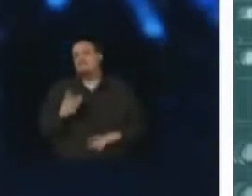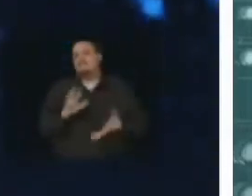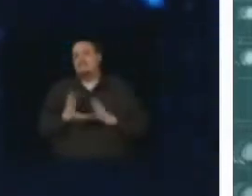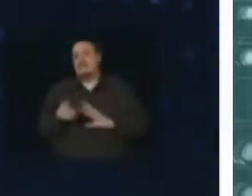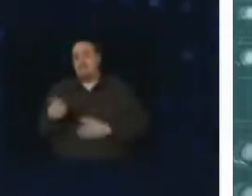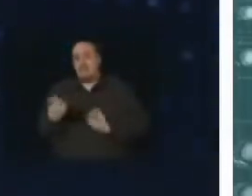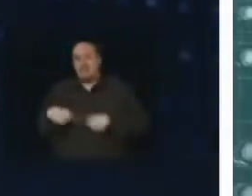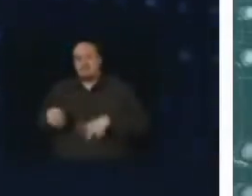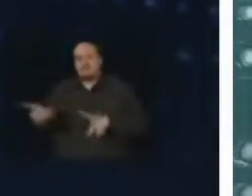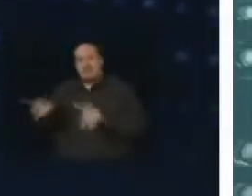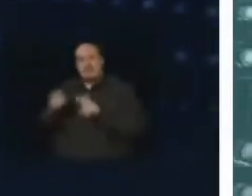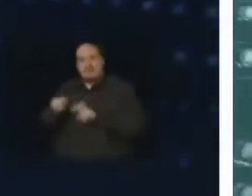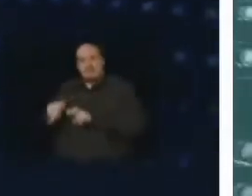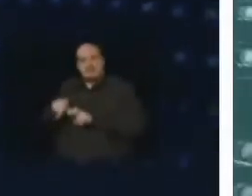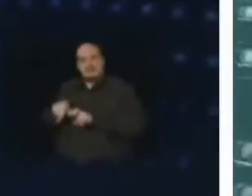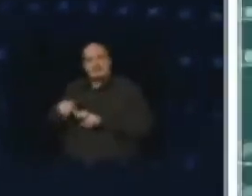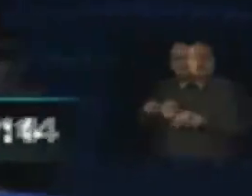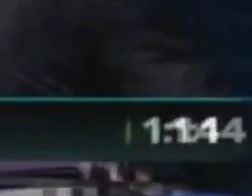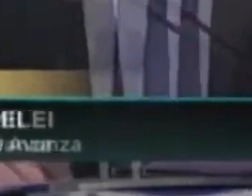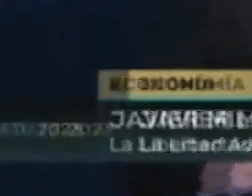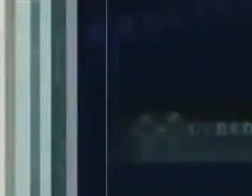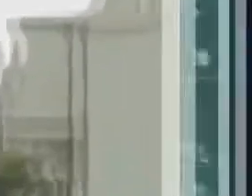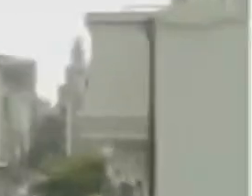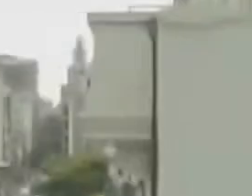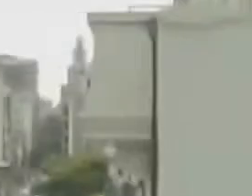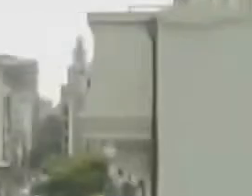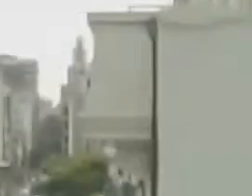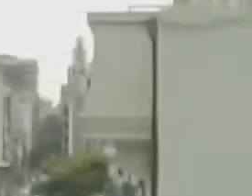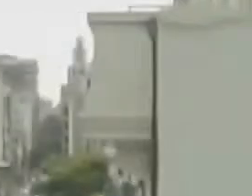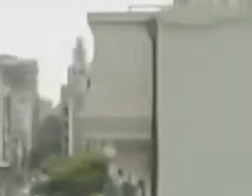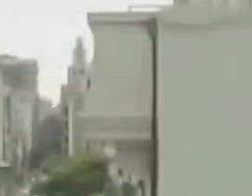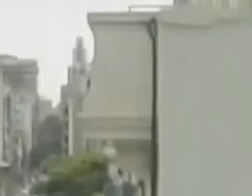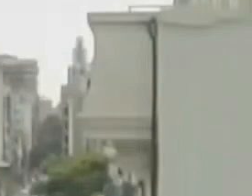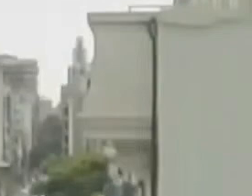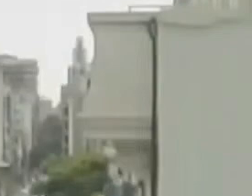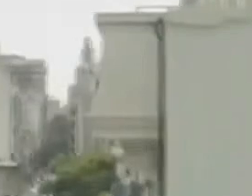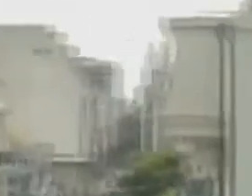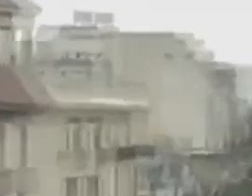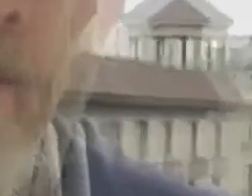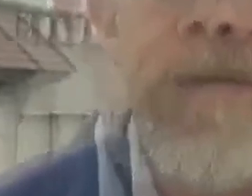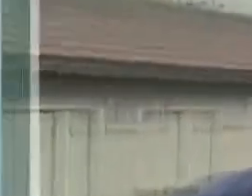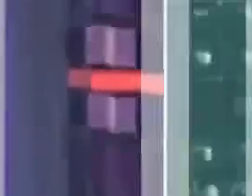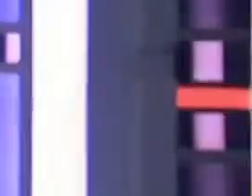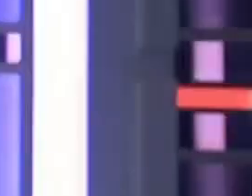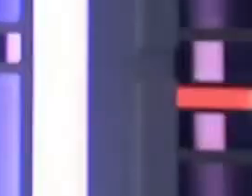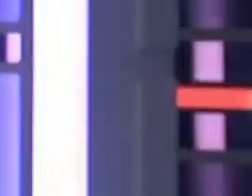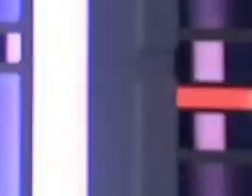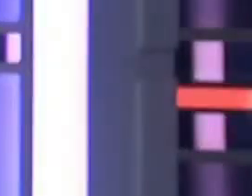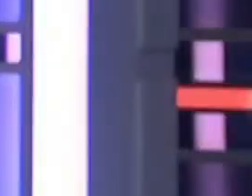Sergio Massa, actual ministro de Economía argentino. Ustedes, gracias. Gracias a ti, Juan Carlos.